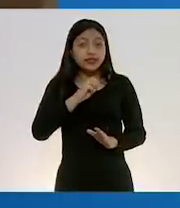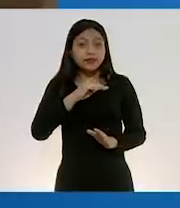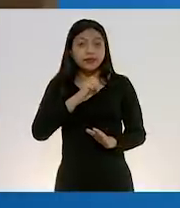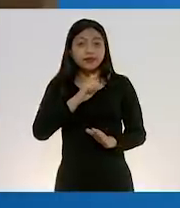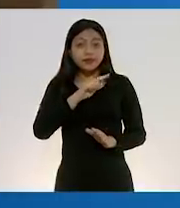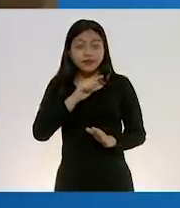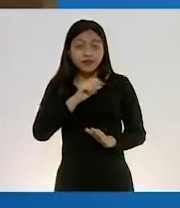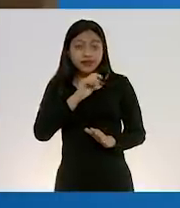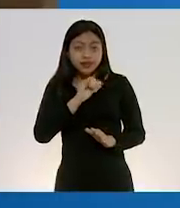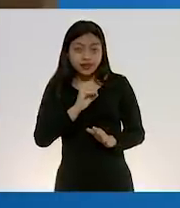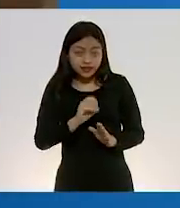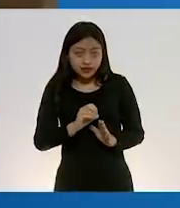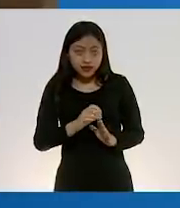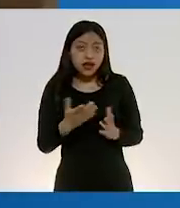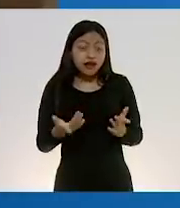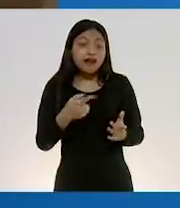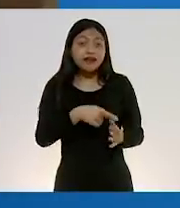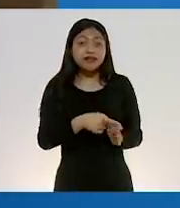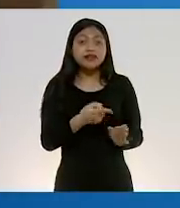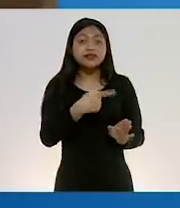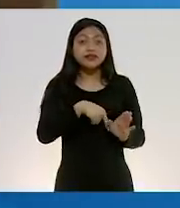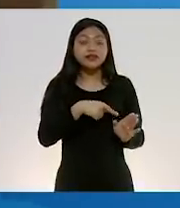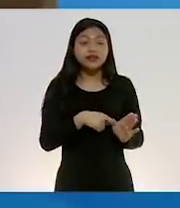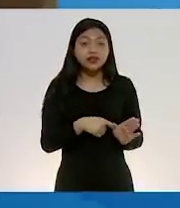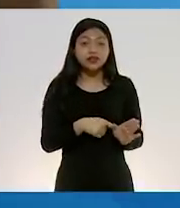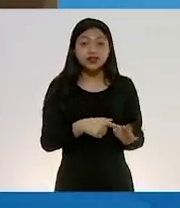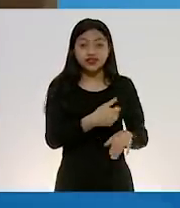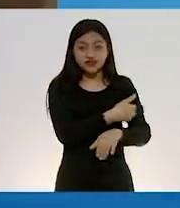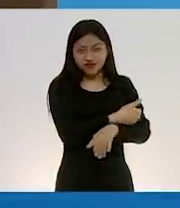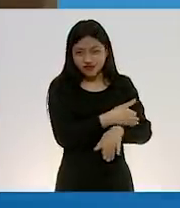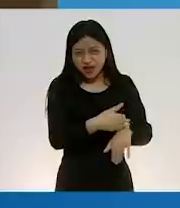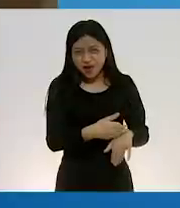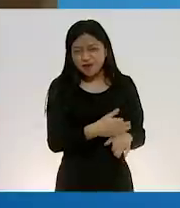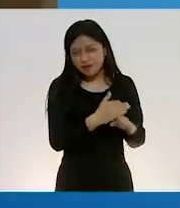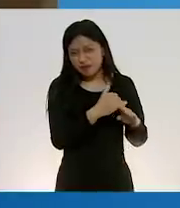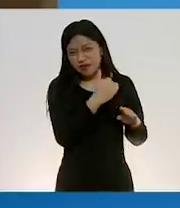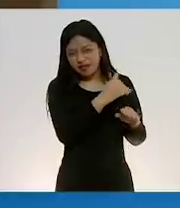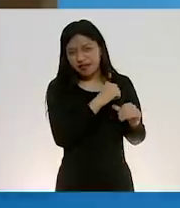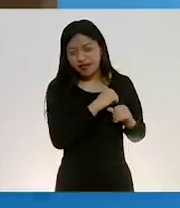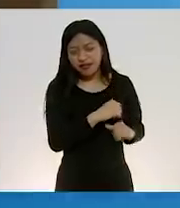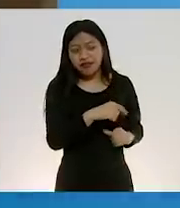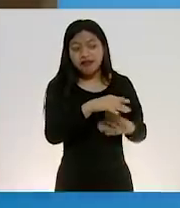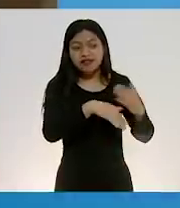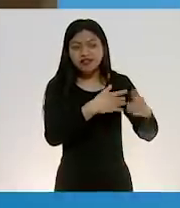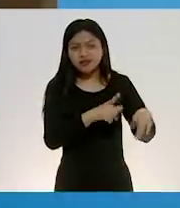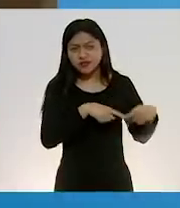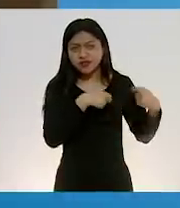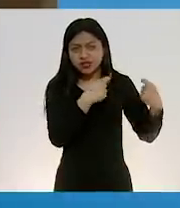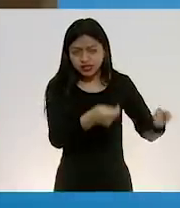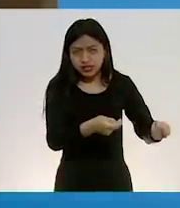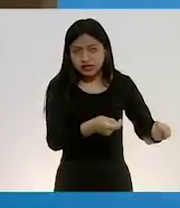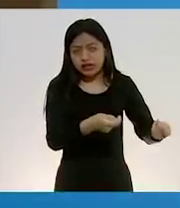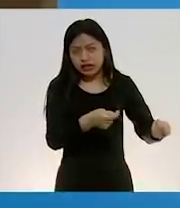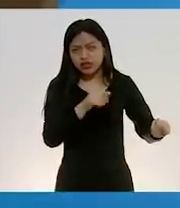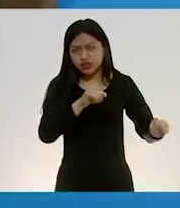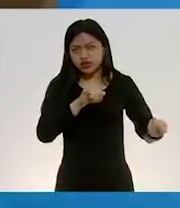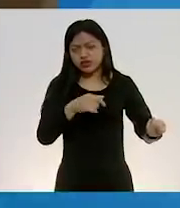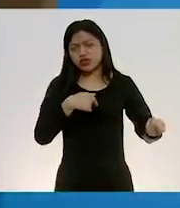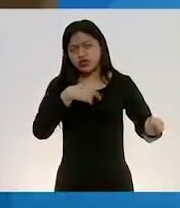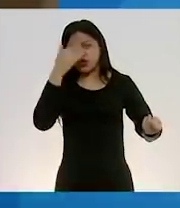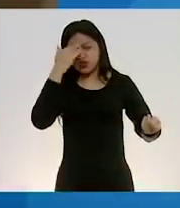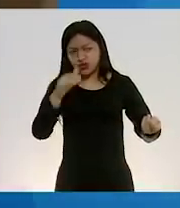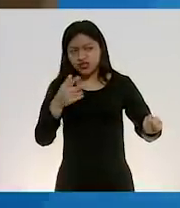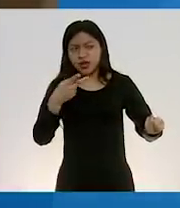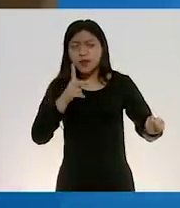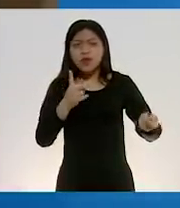familia blanca, tienden a integrarse como blancos a la familia blanca y al revés, pero ¿cómo percibes tú esta situación de esta